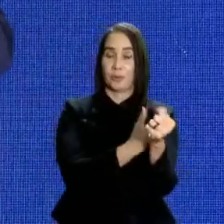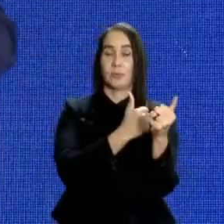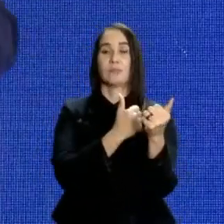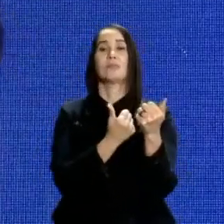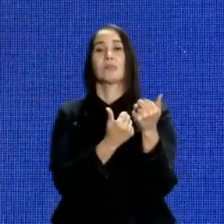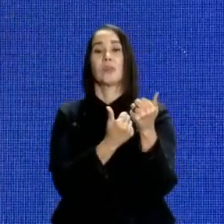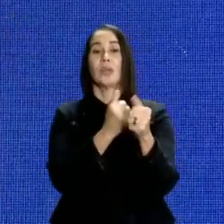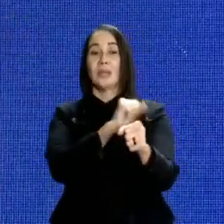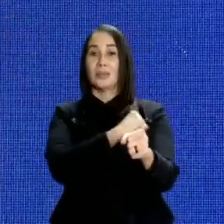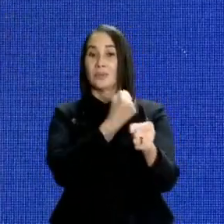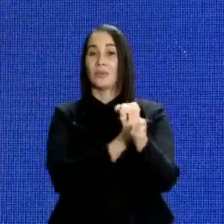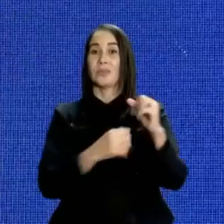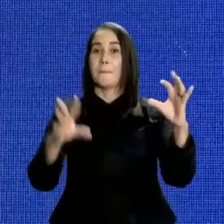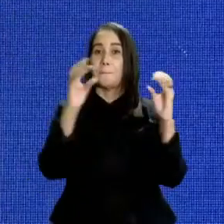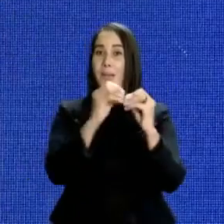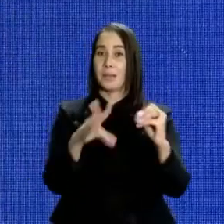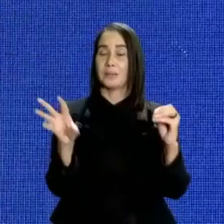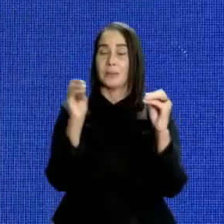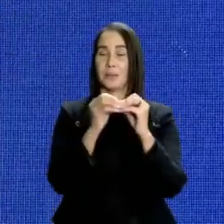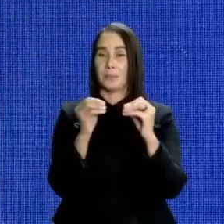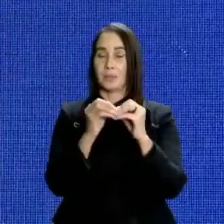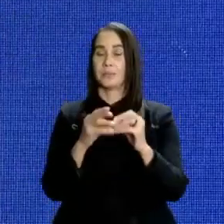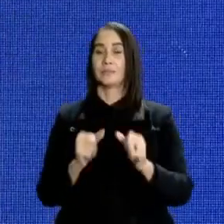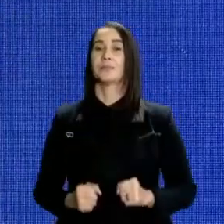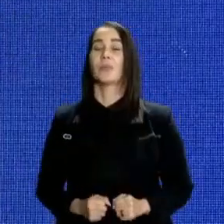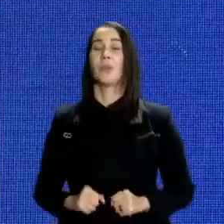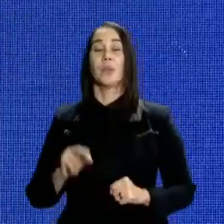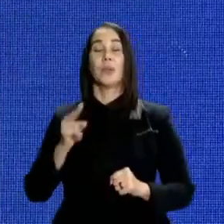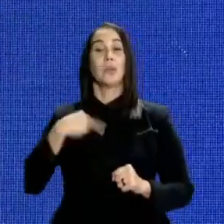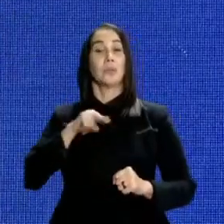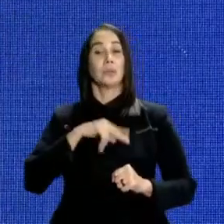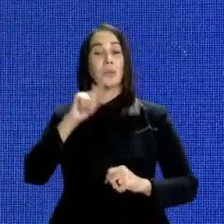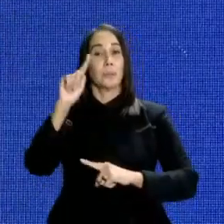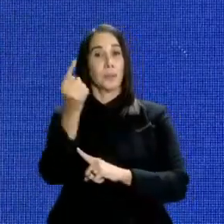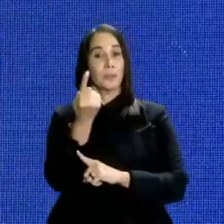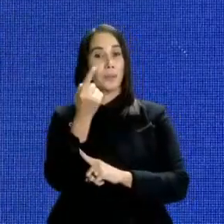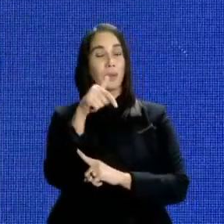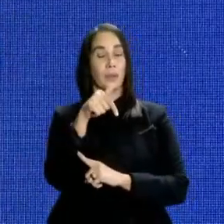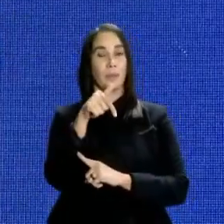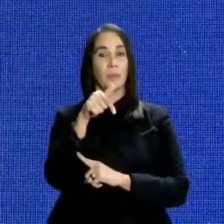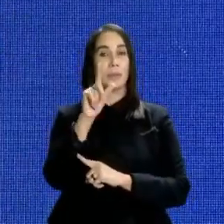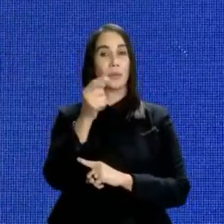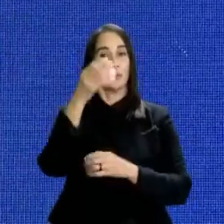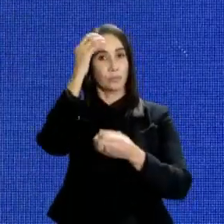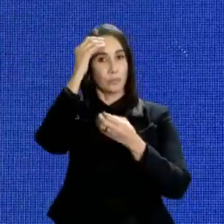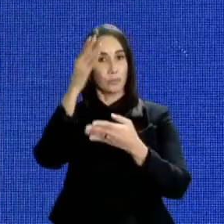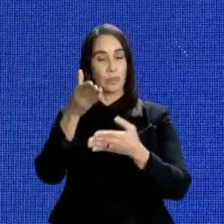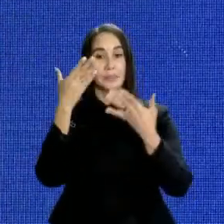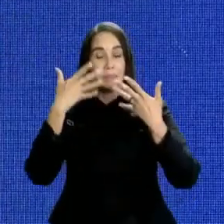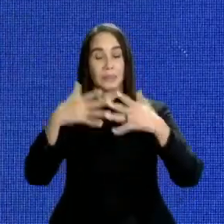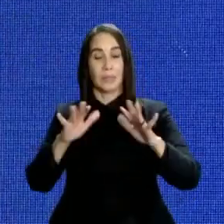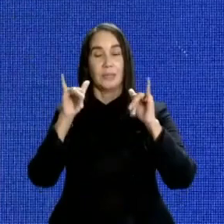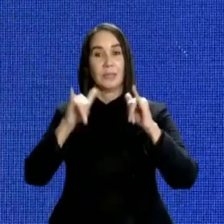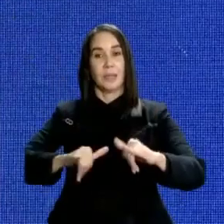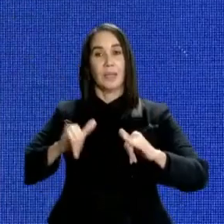y se reforzará todavía mucho más. Nosotros por primera vez, y como lo informamos, ya están aquí